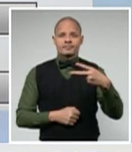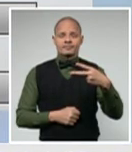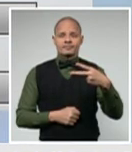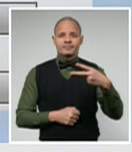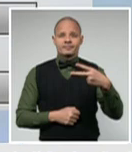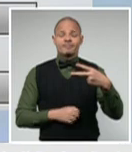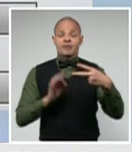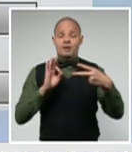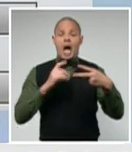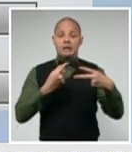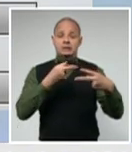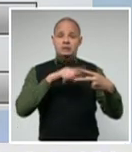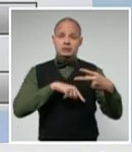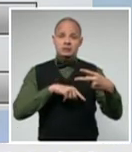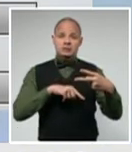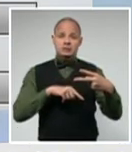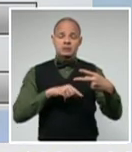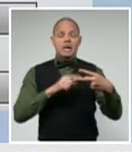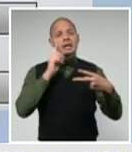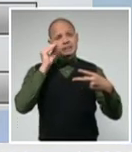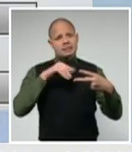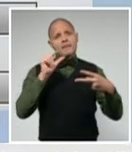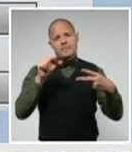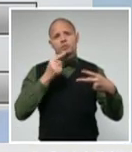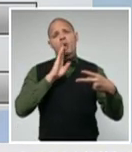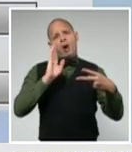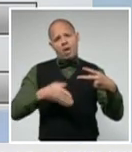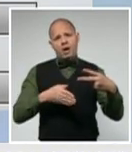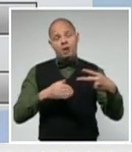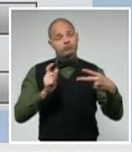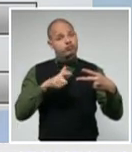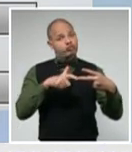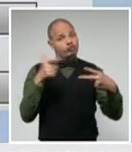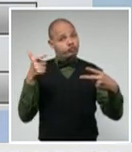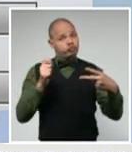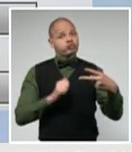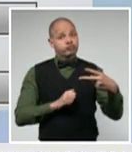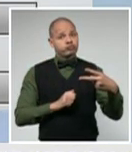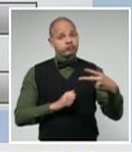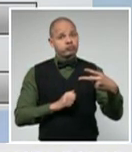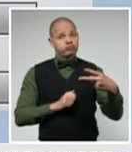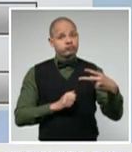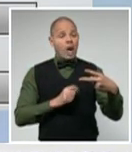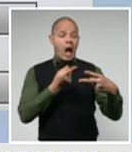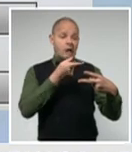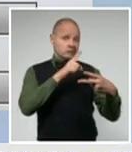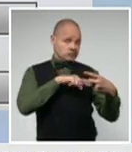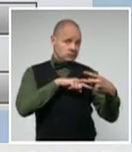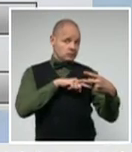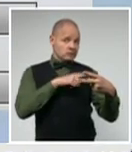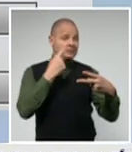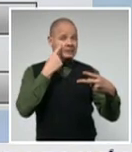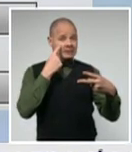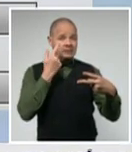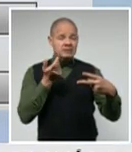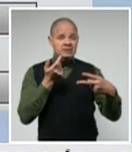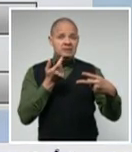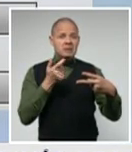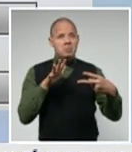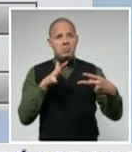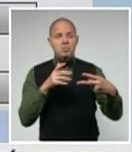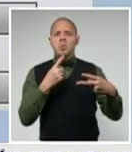ayer también falleció un número muy elevado de personas. Fíjense que hablábamos de 3.000, 4.000,